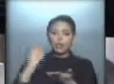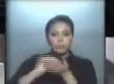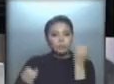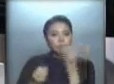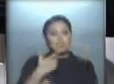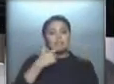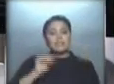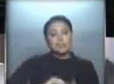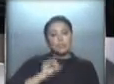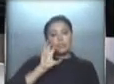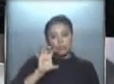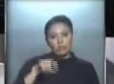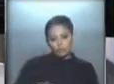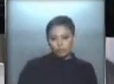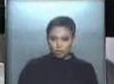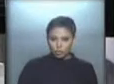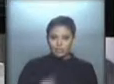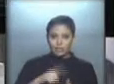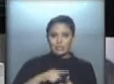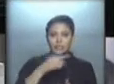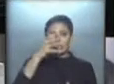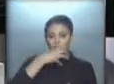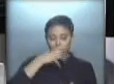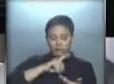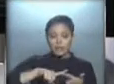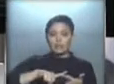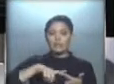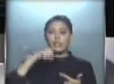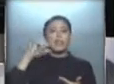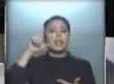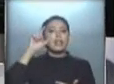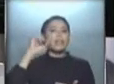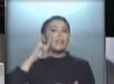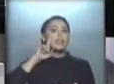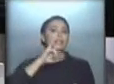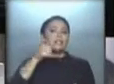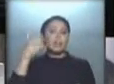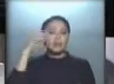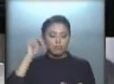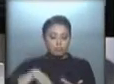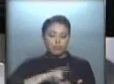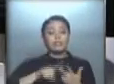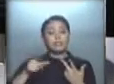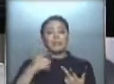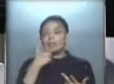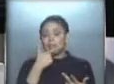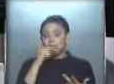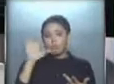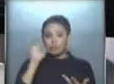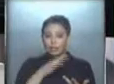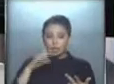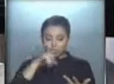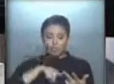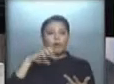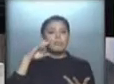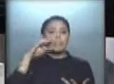los senadores por la provincia de Buenos Aires, Aníbal Fernández, María Laura Leguizamón y también el senador por la provincia de Río Negro, Miguel Pichetto.